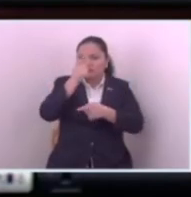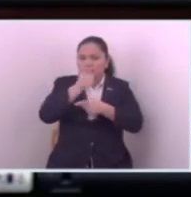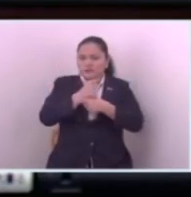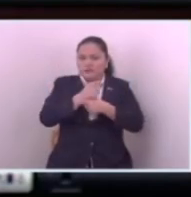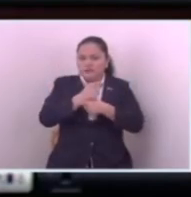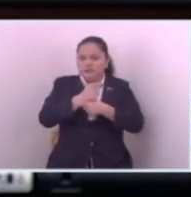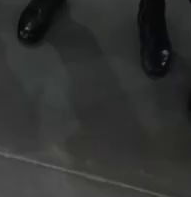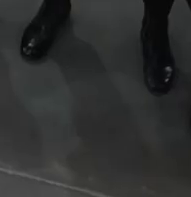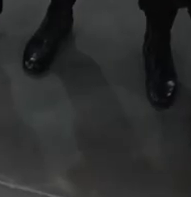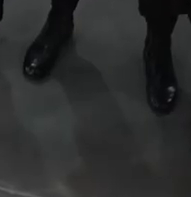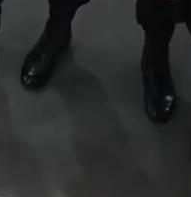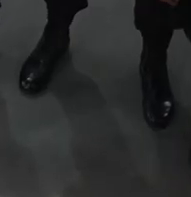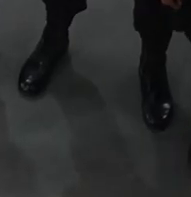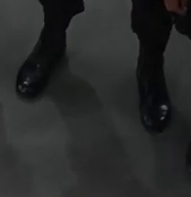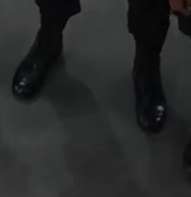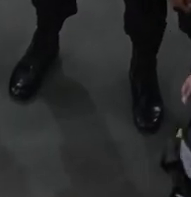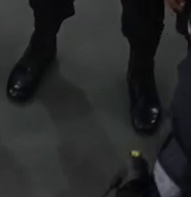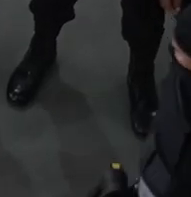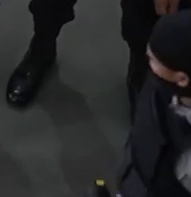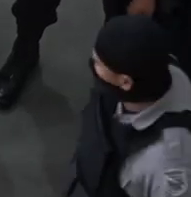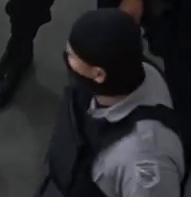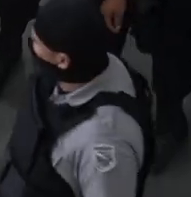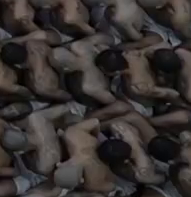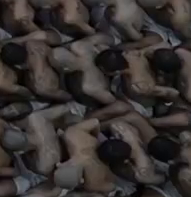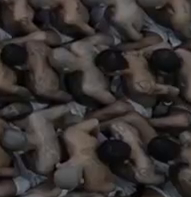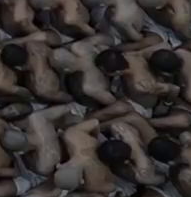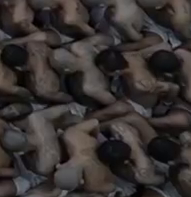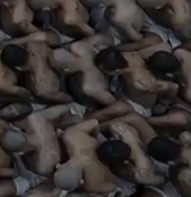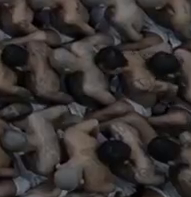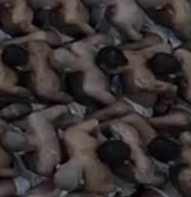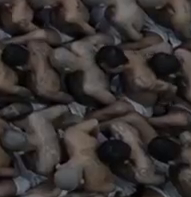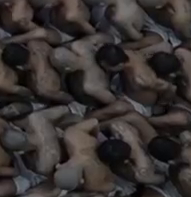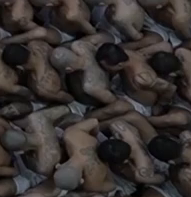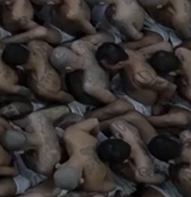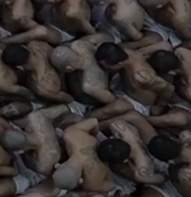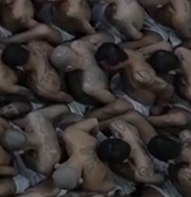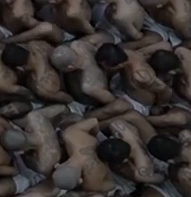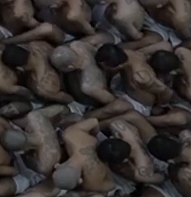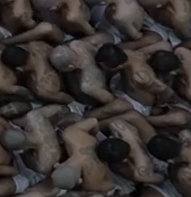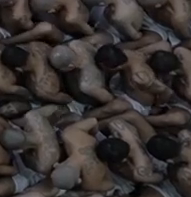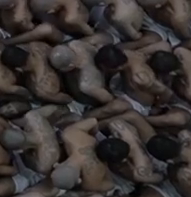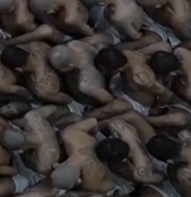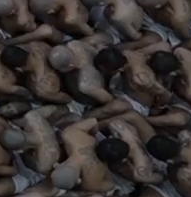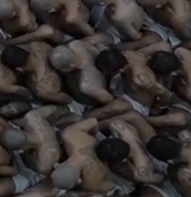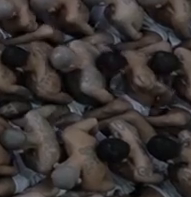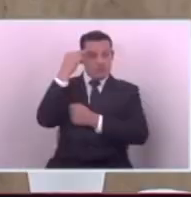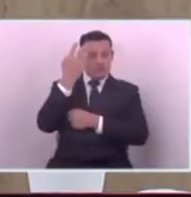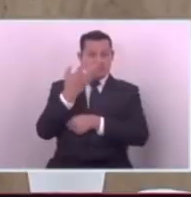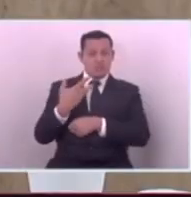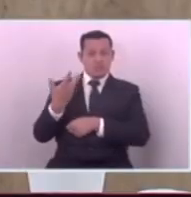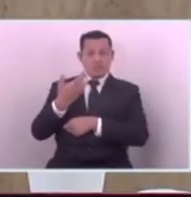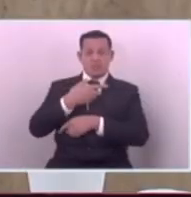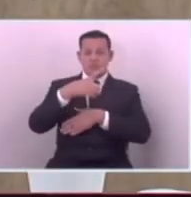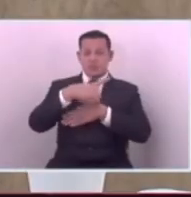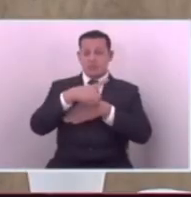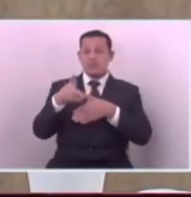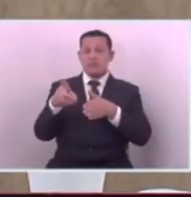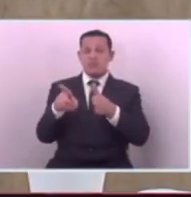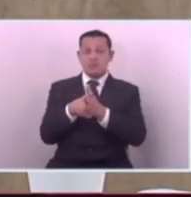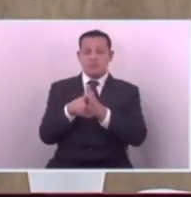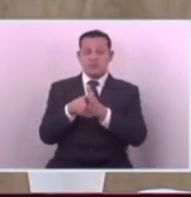la captura de más de 70.000 personas durante el régimen de excepción a prioridad para la gran mayoría de nosotros los diputados